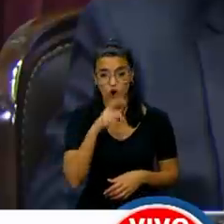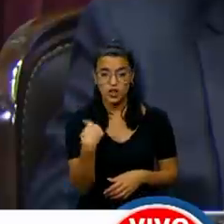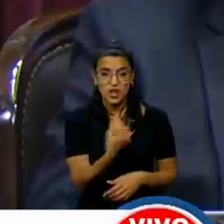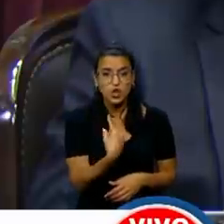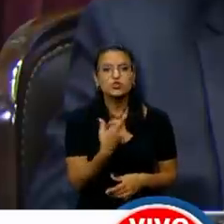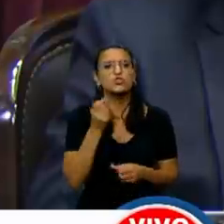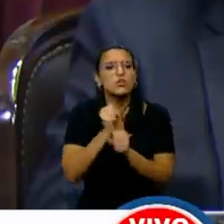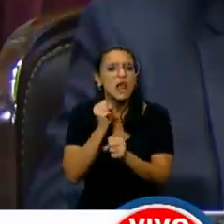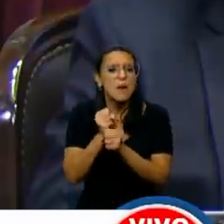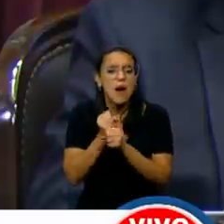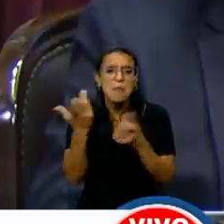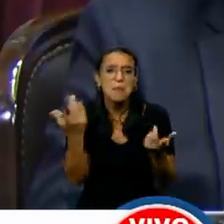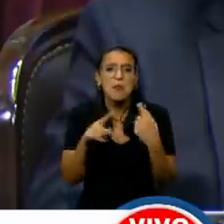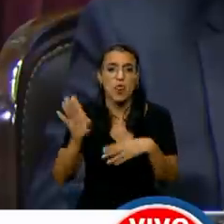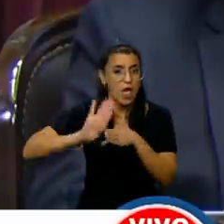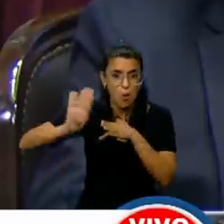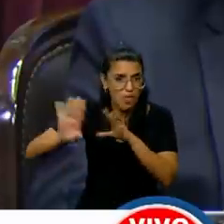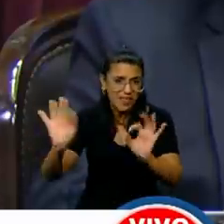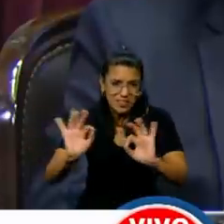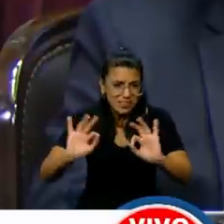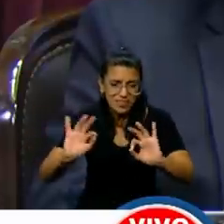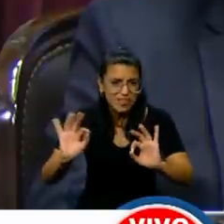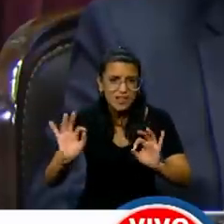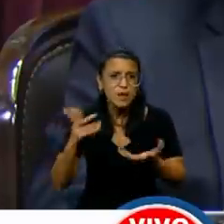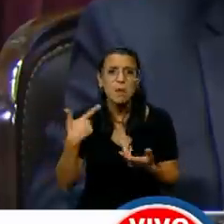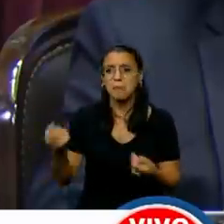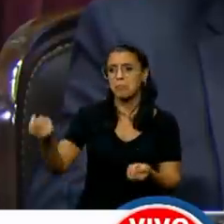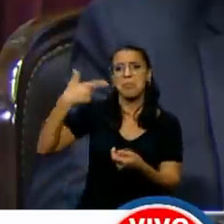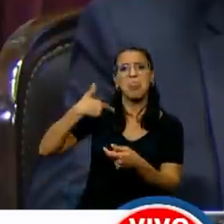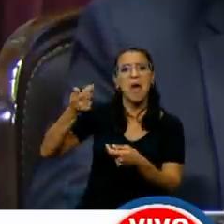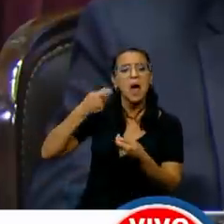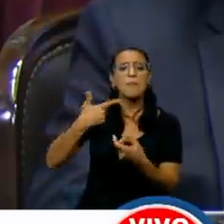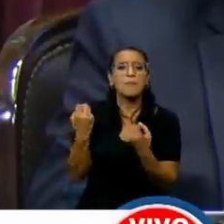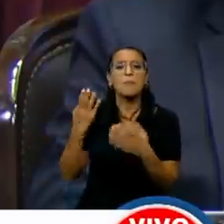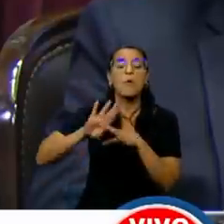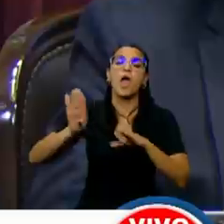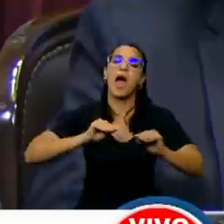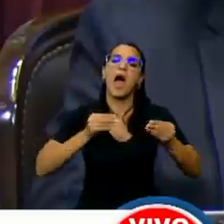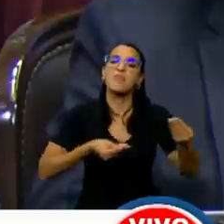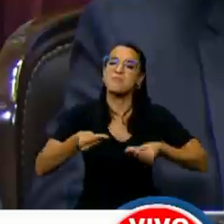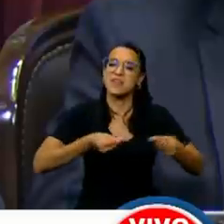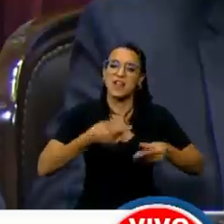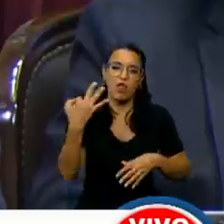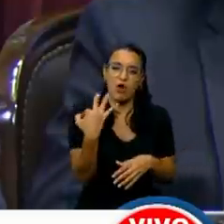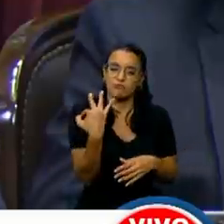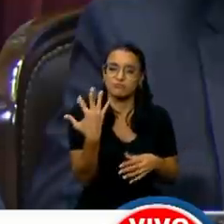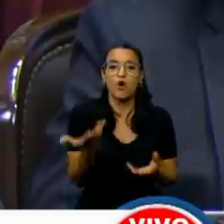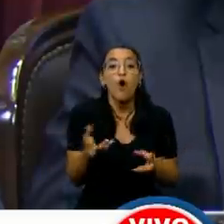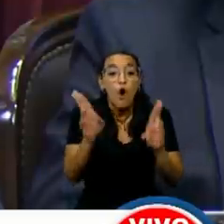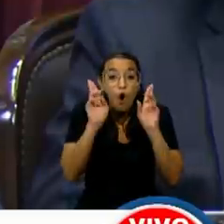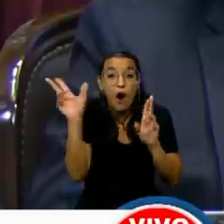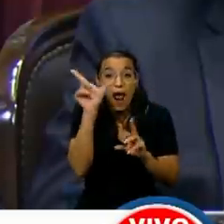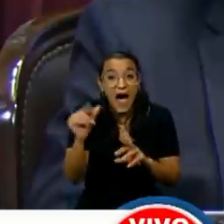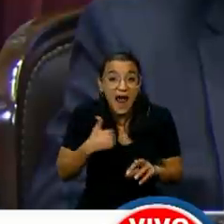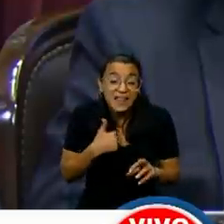trabajamos y no tenemos ninguna deuda con lo que nos mandan porque tenemos un gran administrador señor presidente ojalá que la argentina